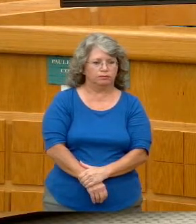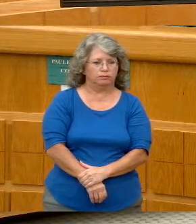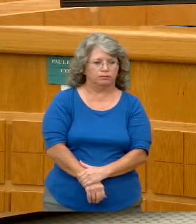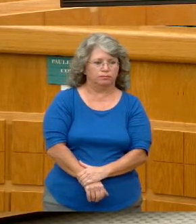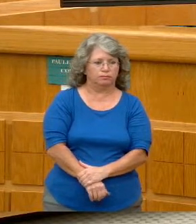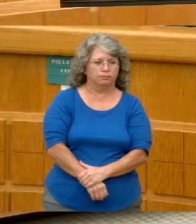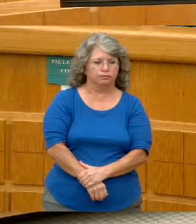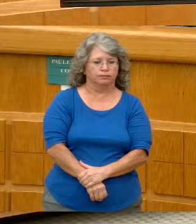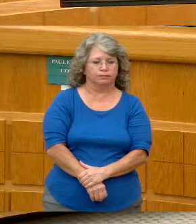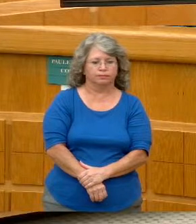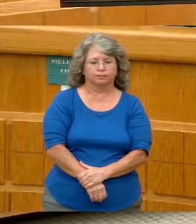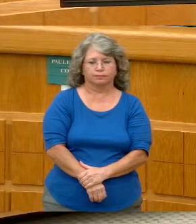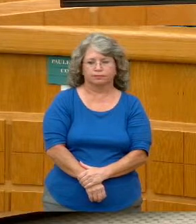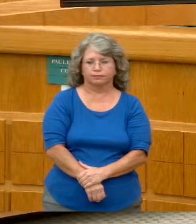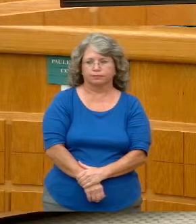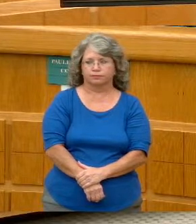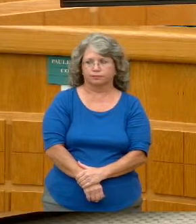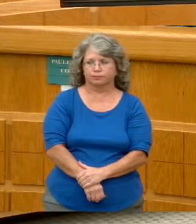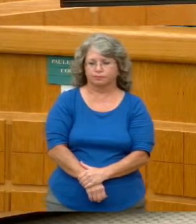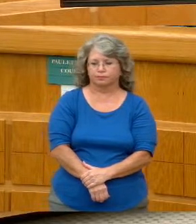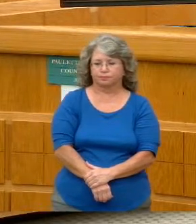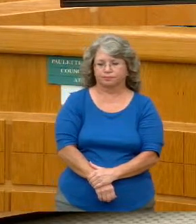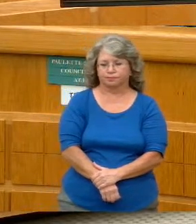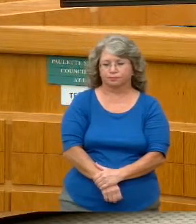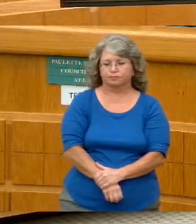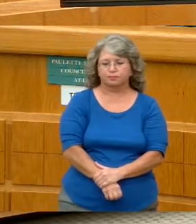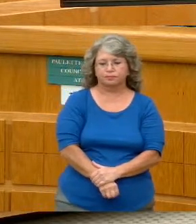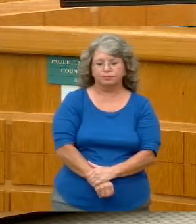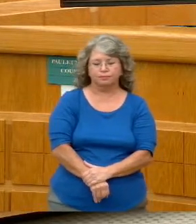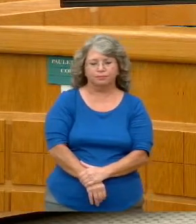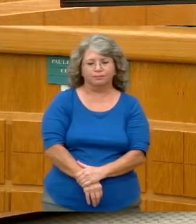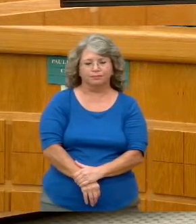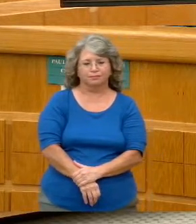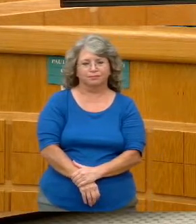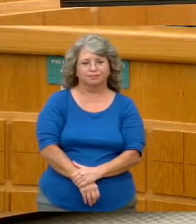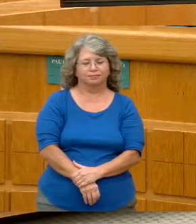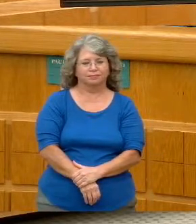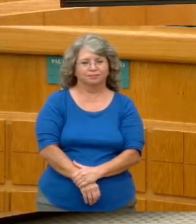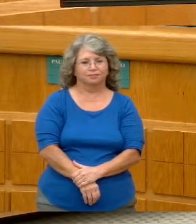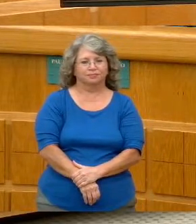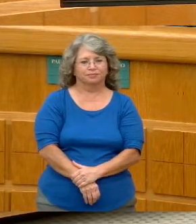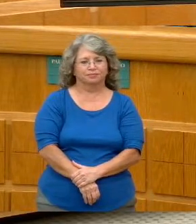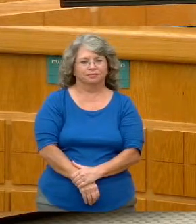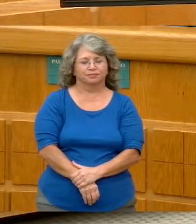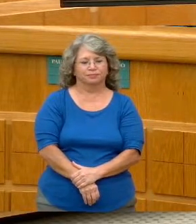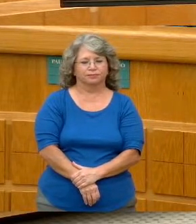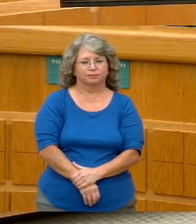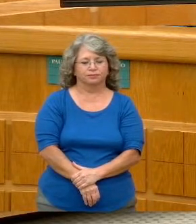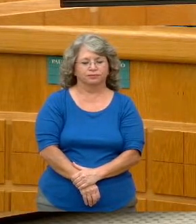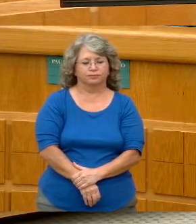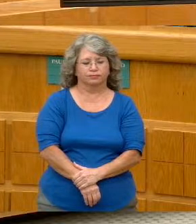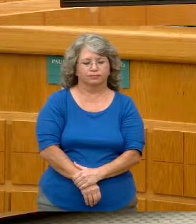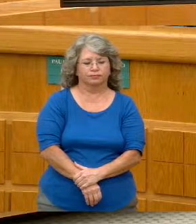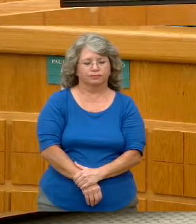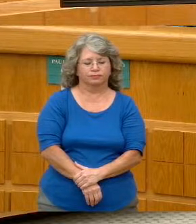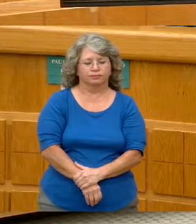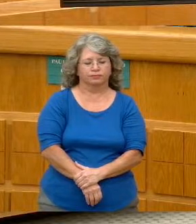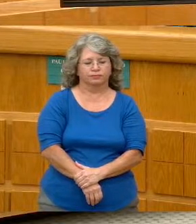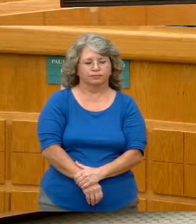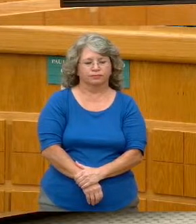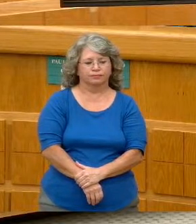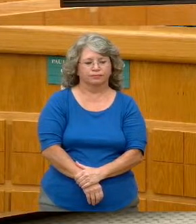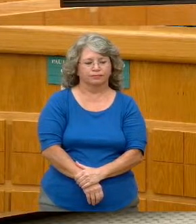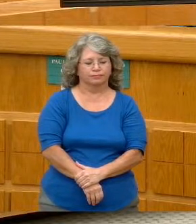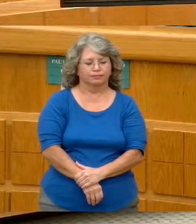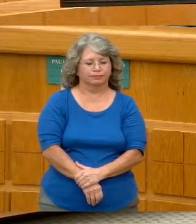826-7200 para hacer una cita. La semana pasada, el gobernador amplió la capacidad operativa a algunas empresas y servicios a partir de este jueves